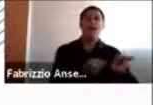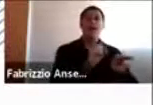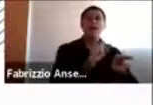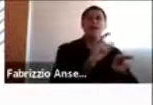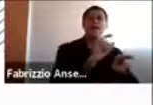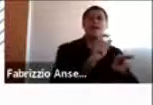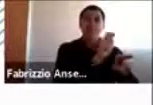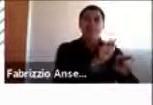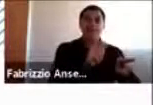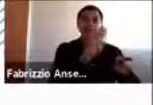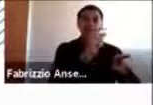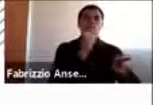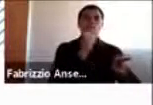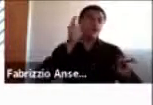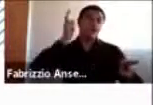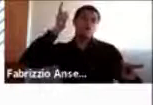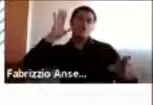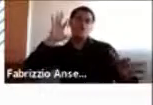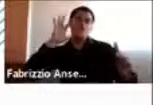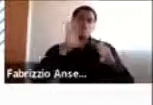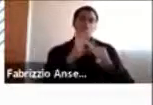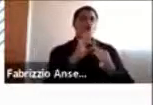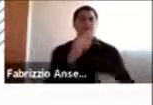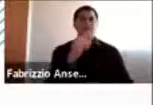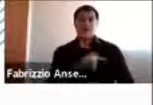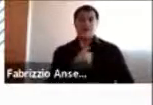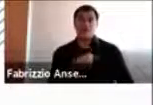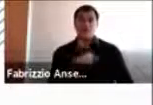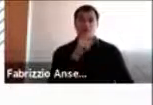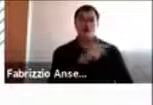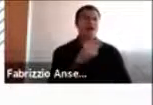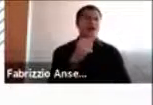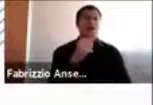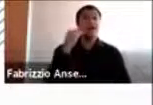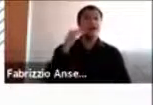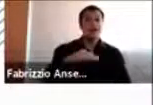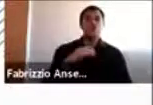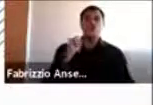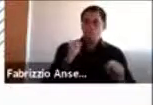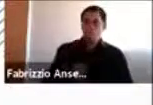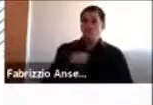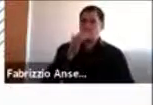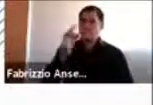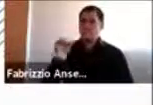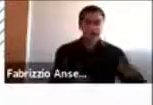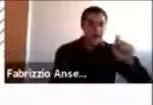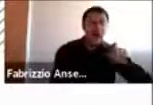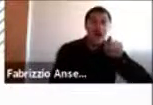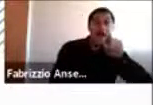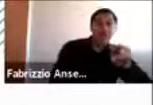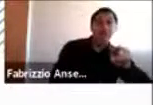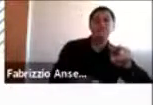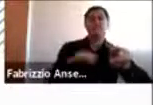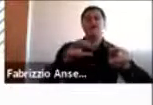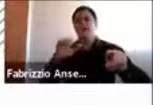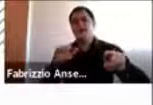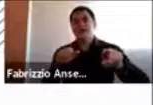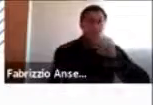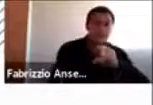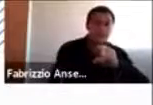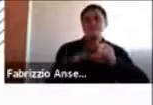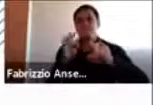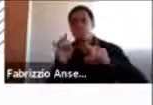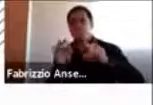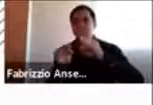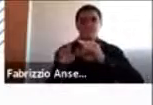nombres de esas letras, ¿ya? Ahora es bien interesante y bien relevante, claro, pensar en el aprendizaje simultáneo de las letras tanto por su nombre